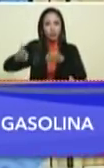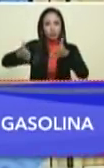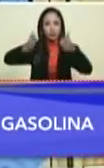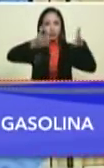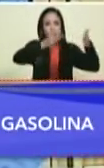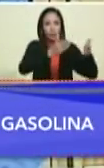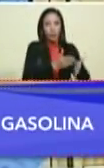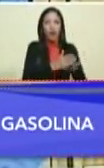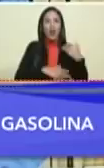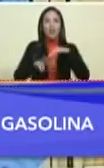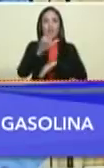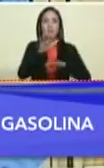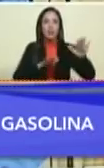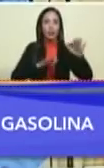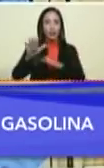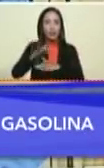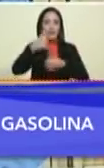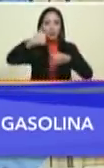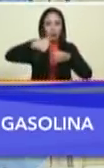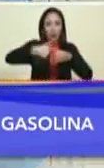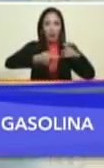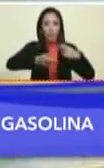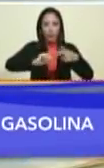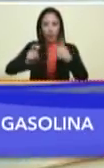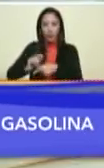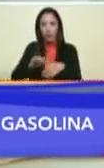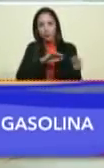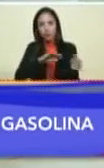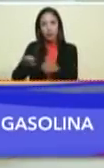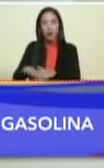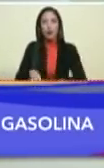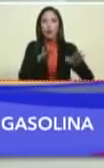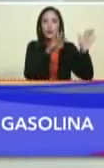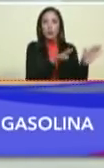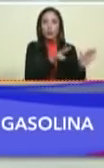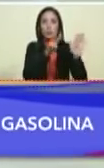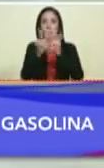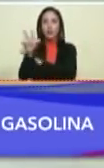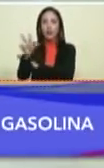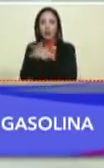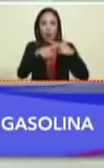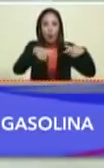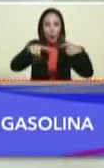315 estaciones de gasolina y 973 picos.